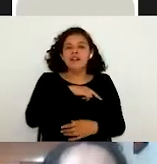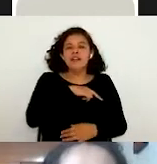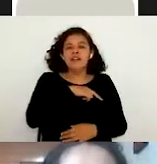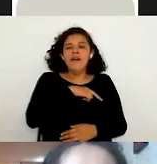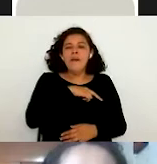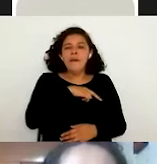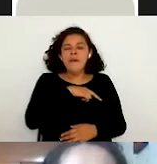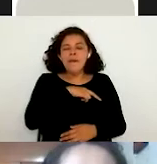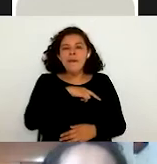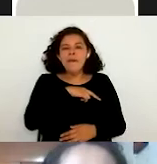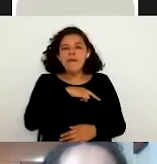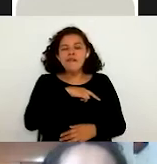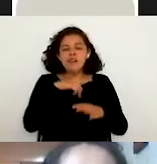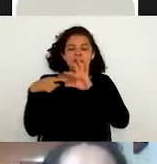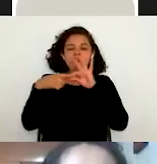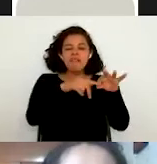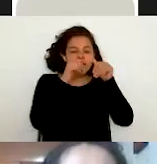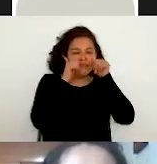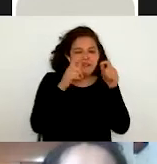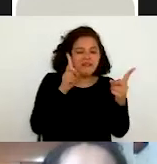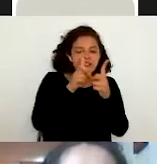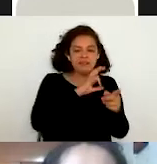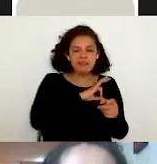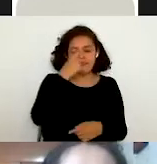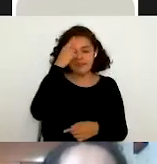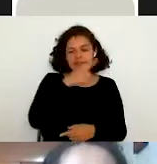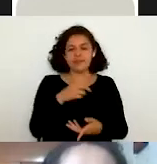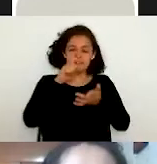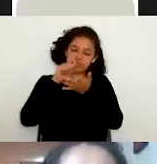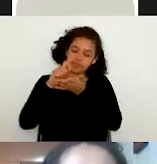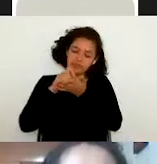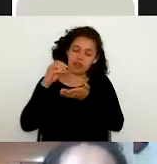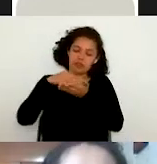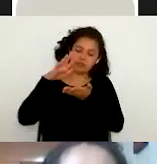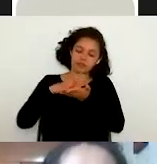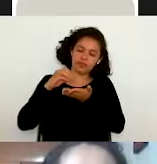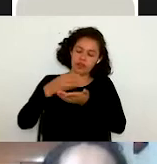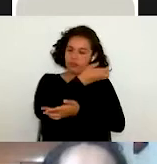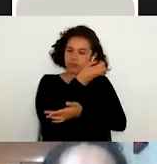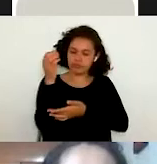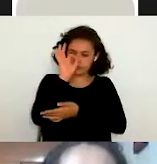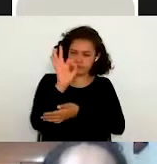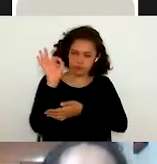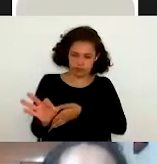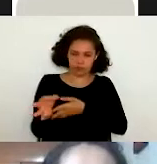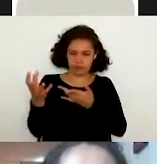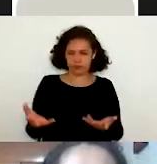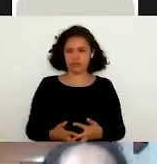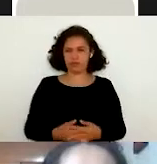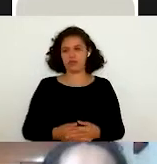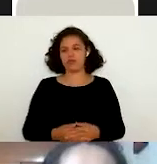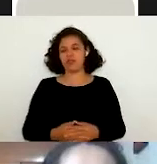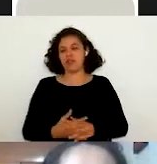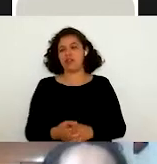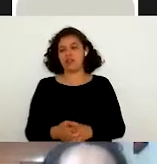acercar a realizar guías de observación, notas de campo, tener bitácoras, ¿no? Ir escribiendo en un diario